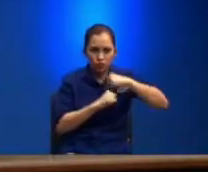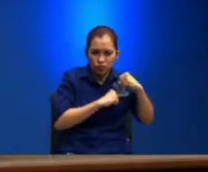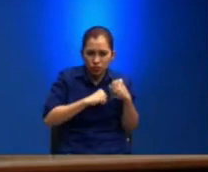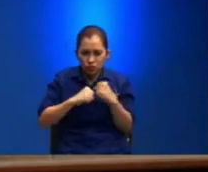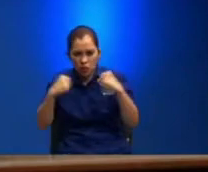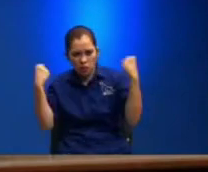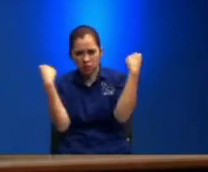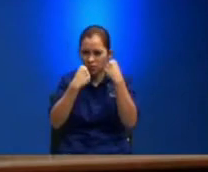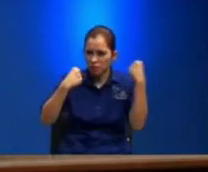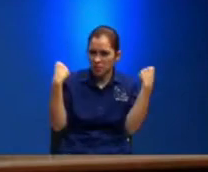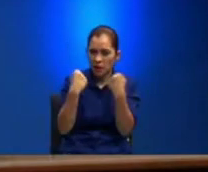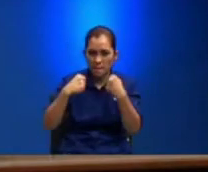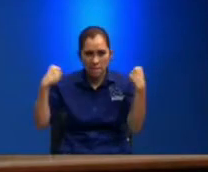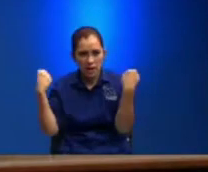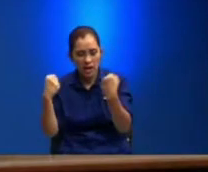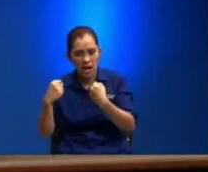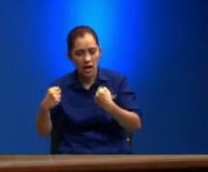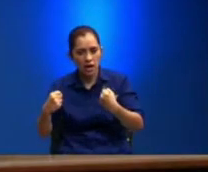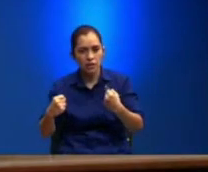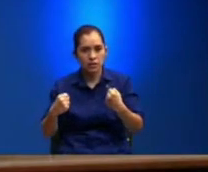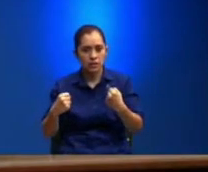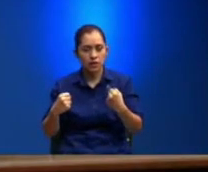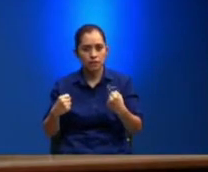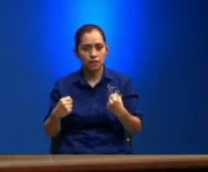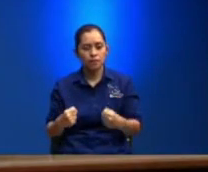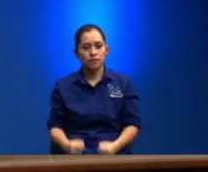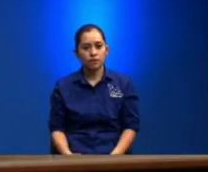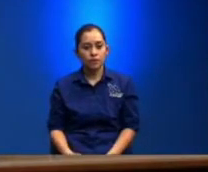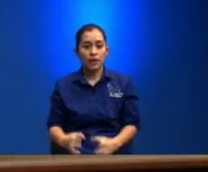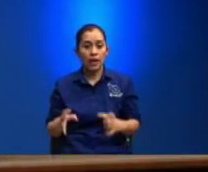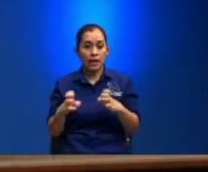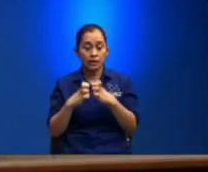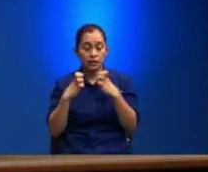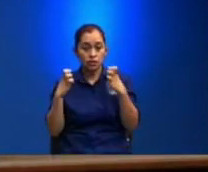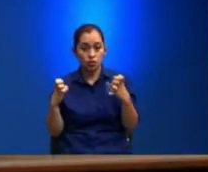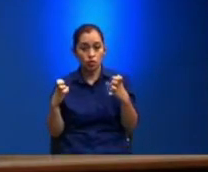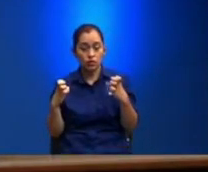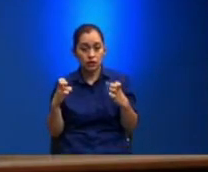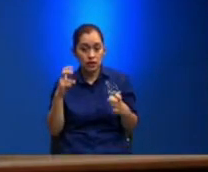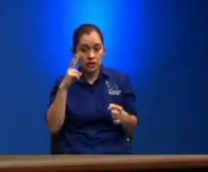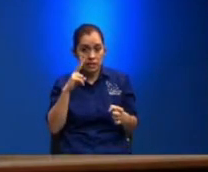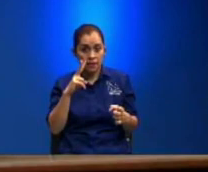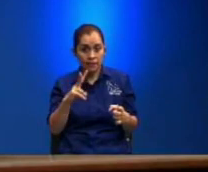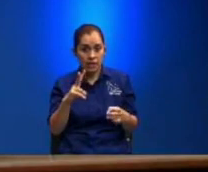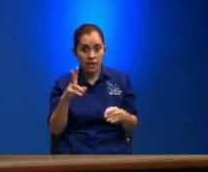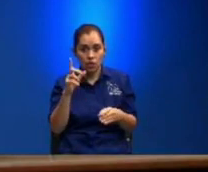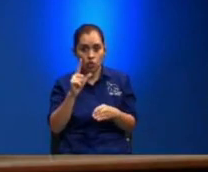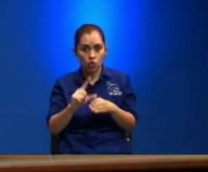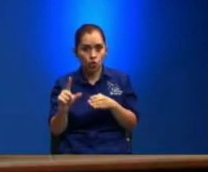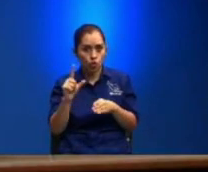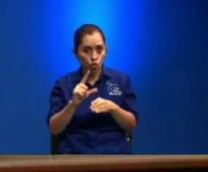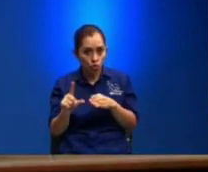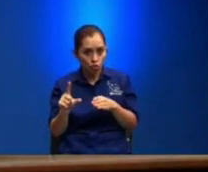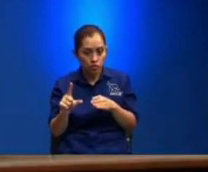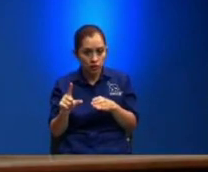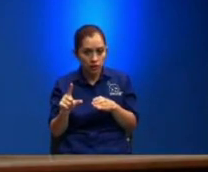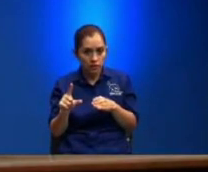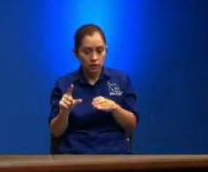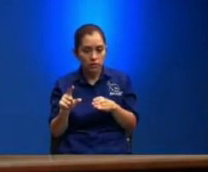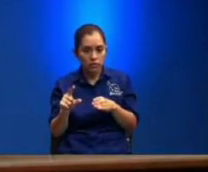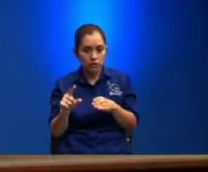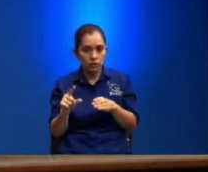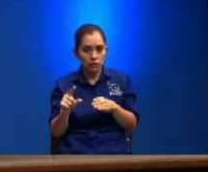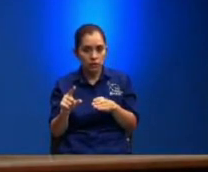fue terrible y entonces ahí salió a la luz algunas cosas por ejemplo la entrada al